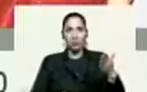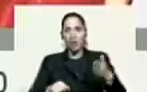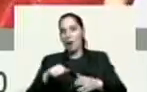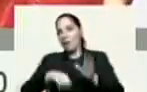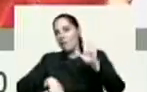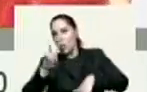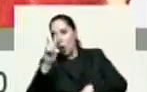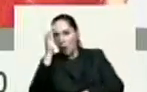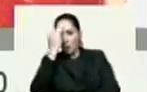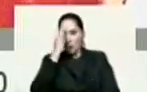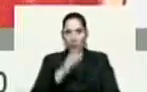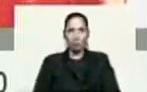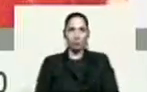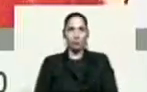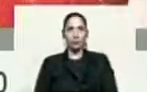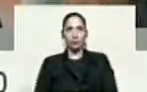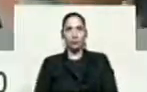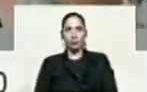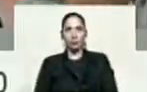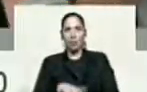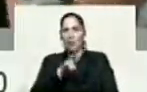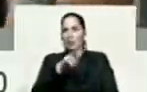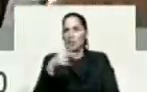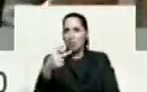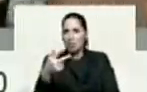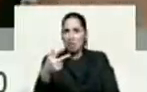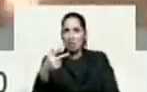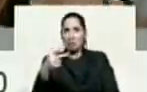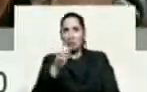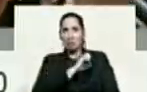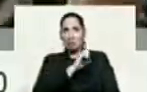12 de febrero, el 23 de febrero.